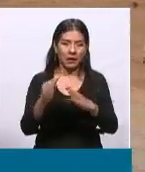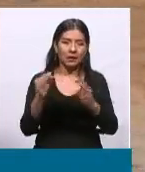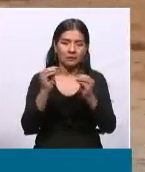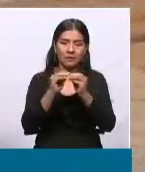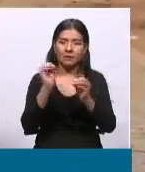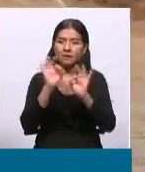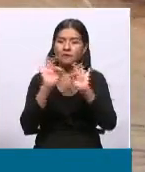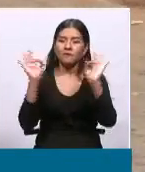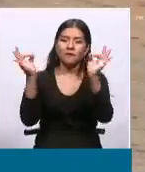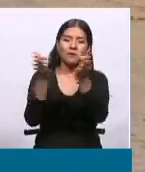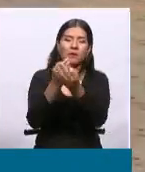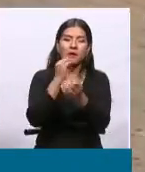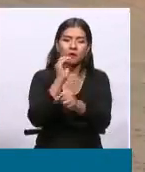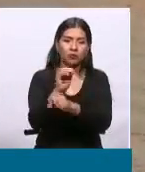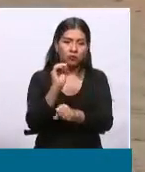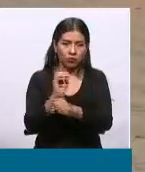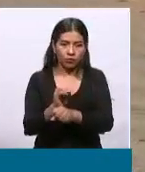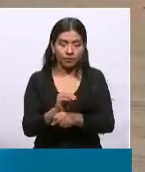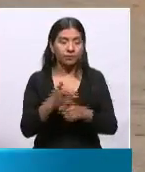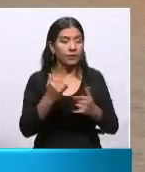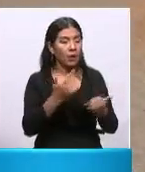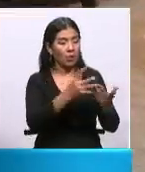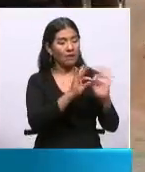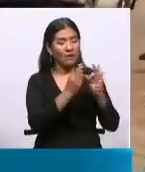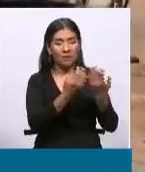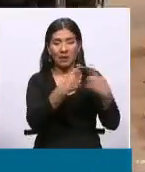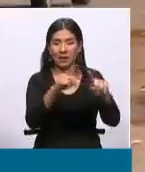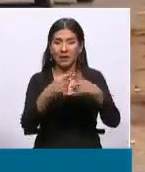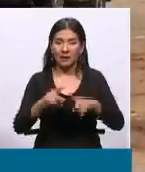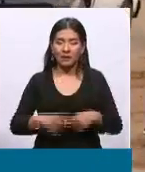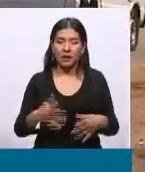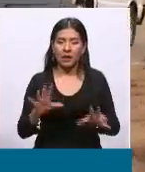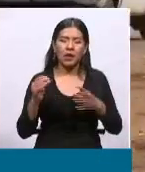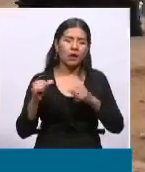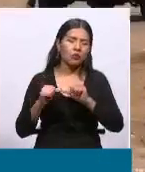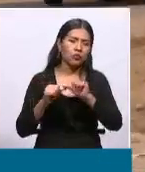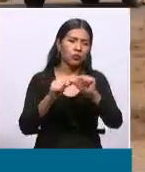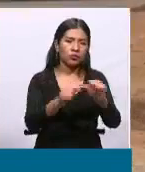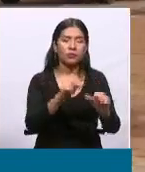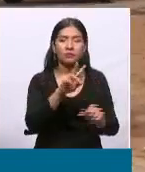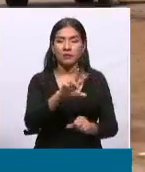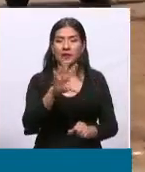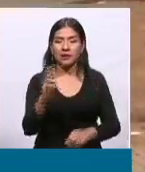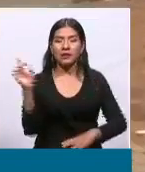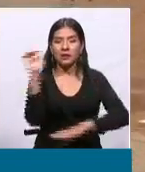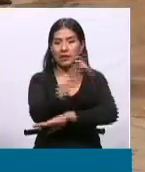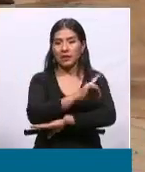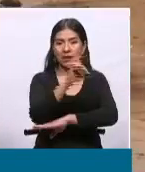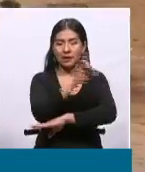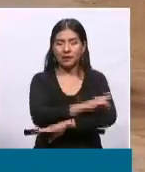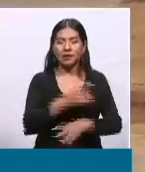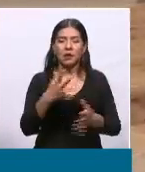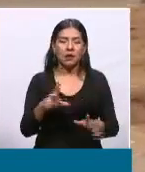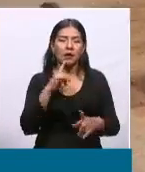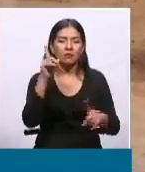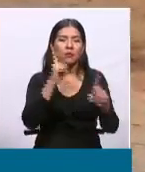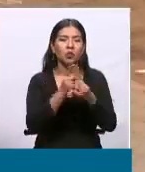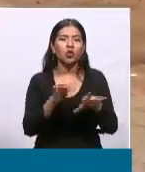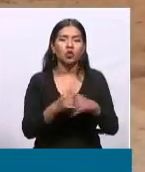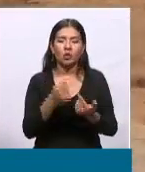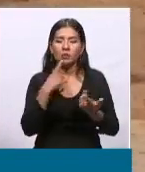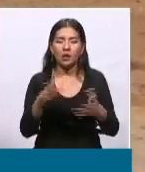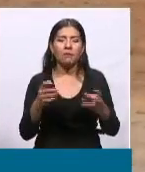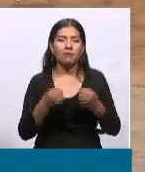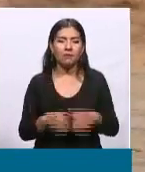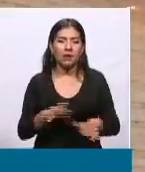familia. Estas familias ya hace 26 días que se encuentran, diríamos,